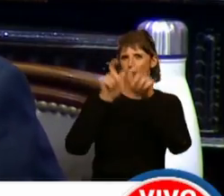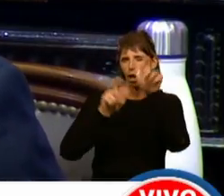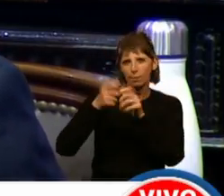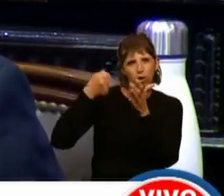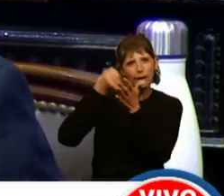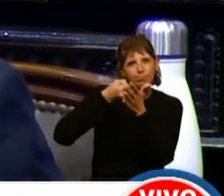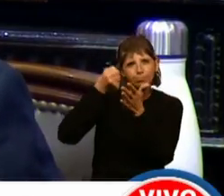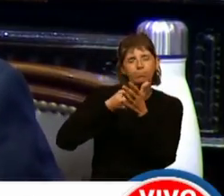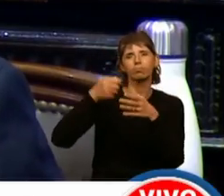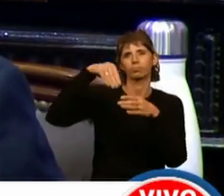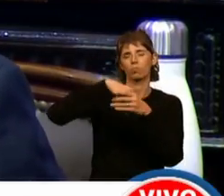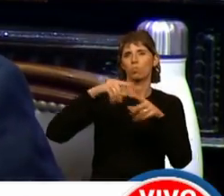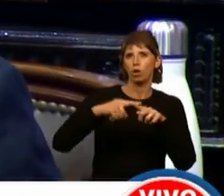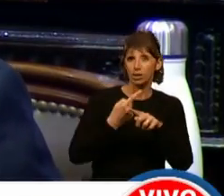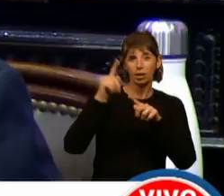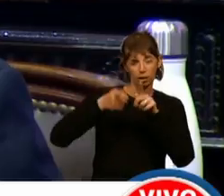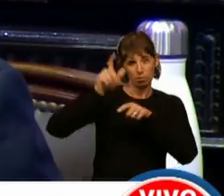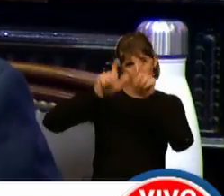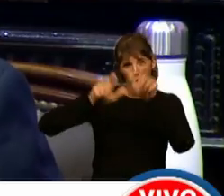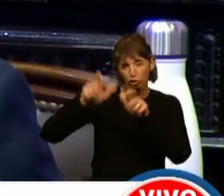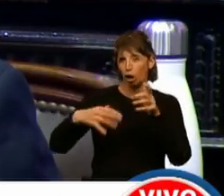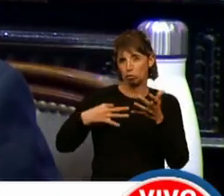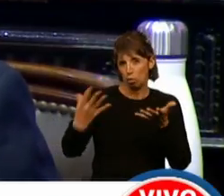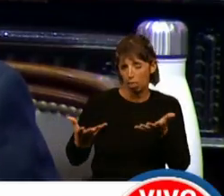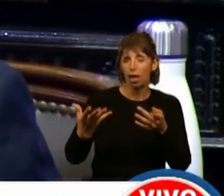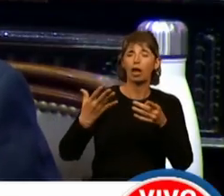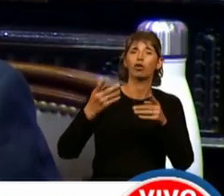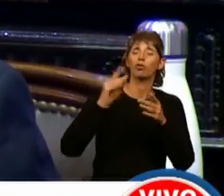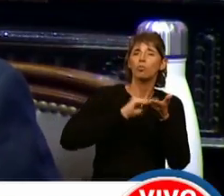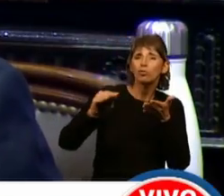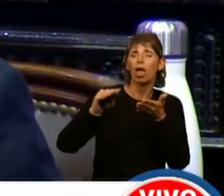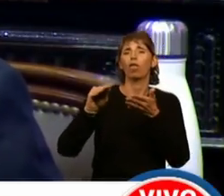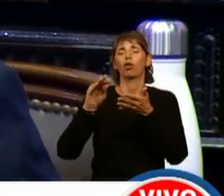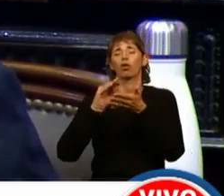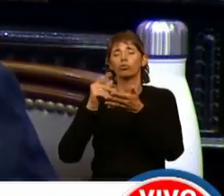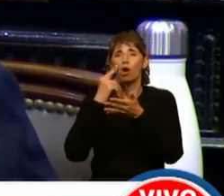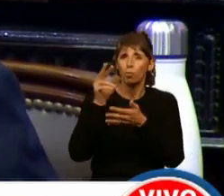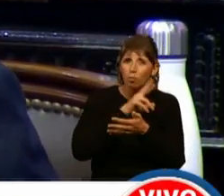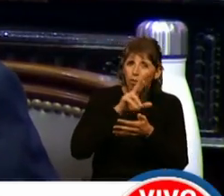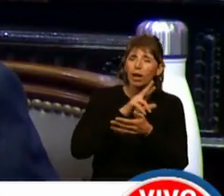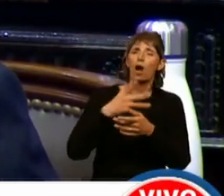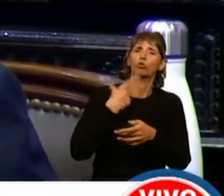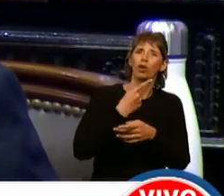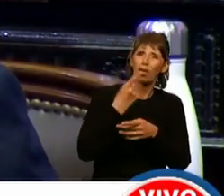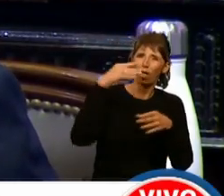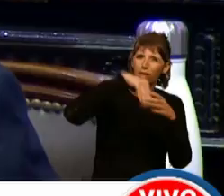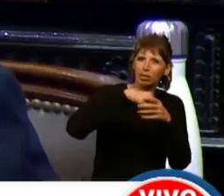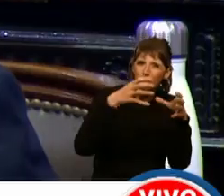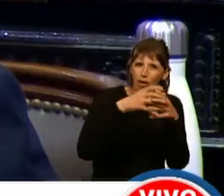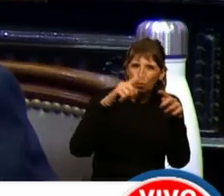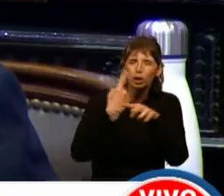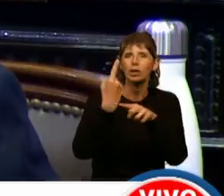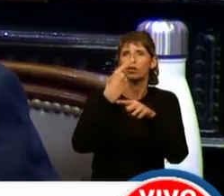los ciudadanos a concejales diputadas diputados autoridades partidarias y